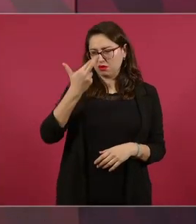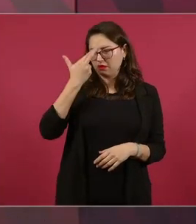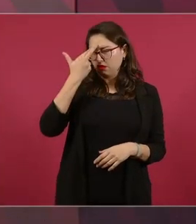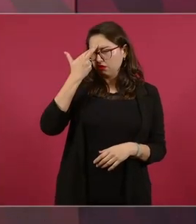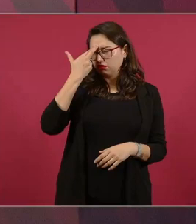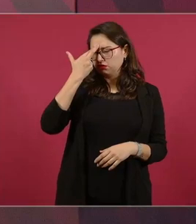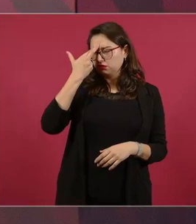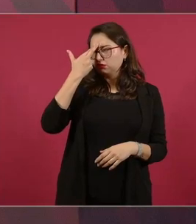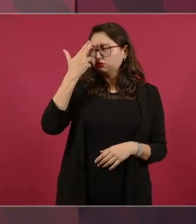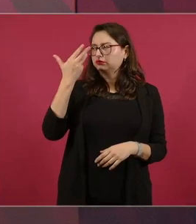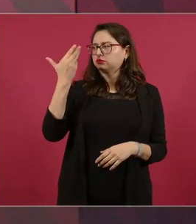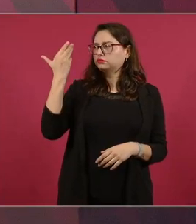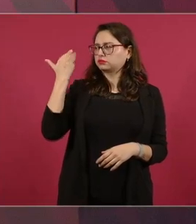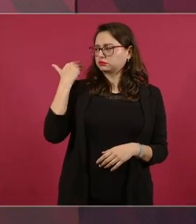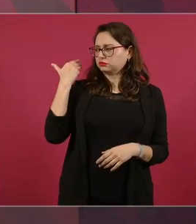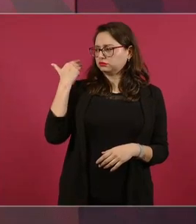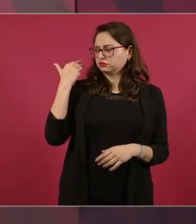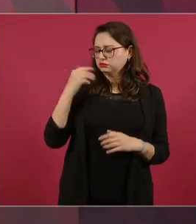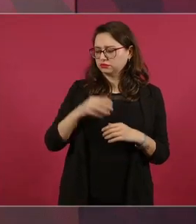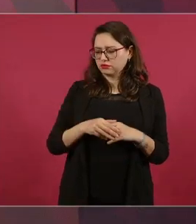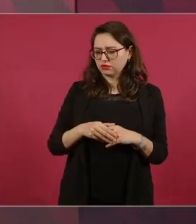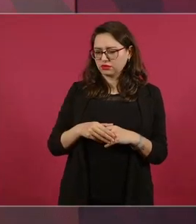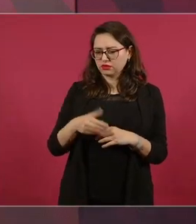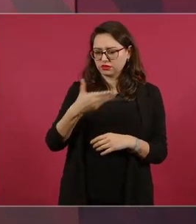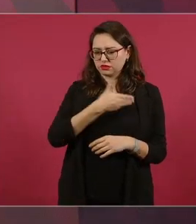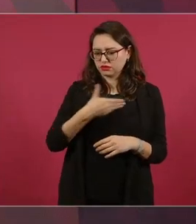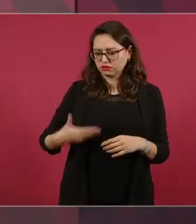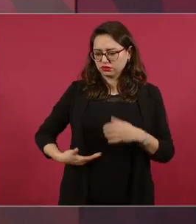con el licenciado Peña.